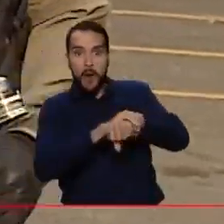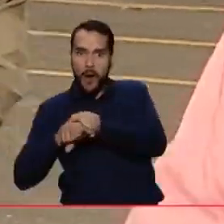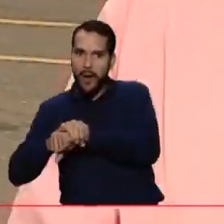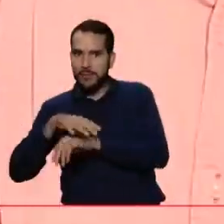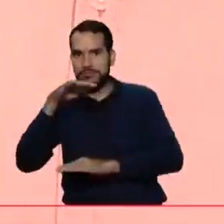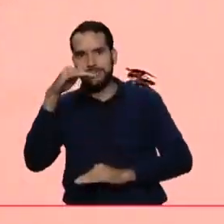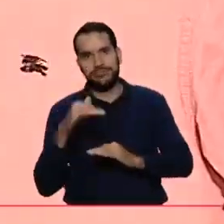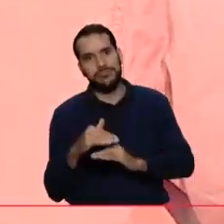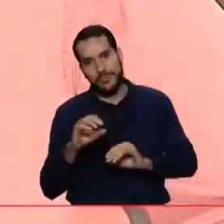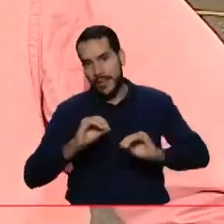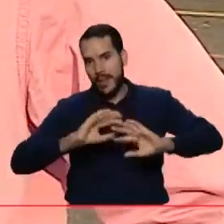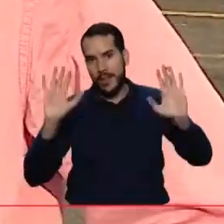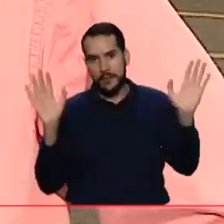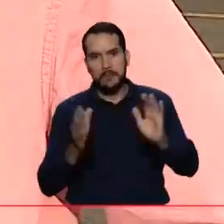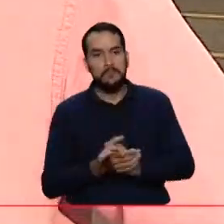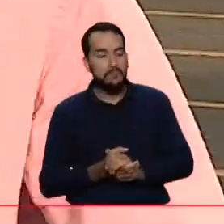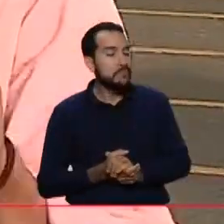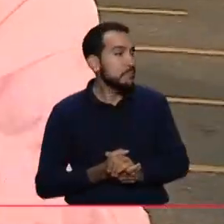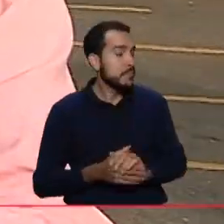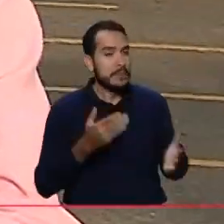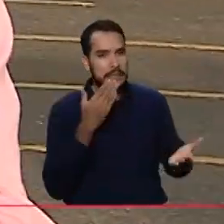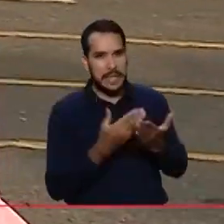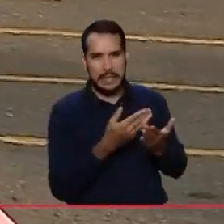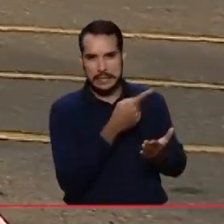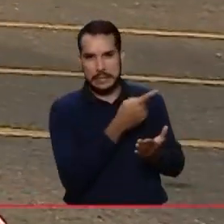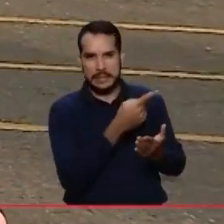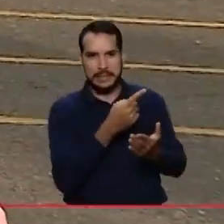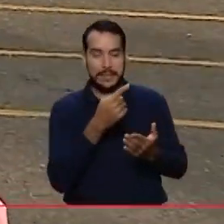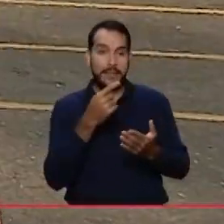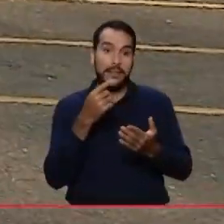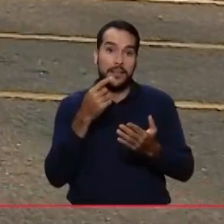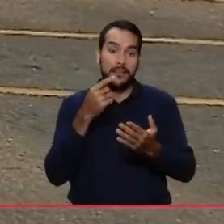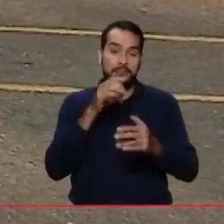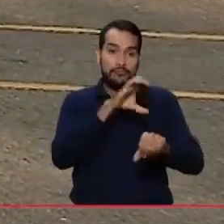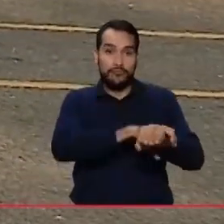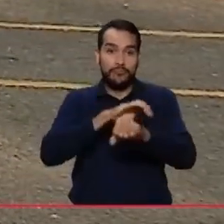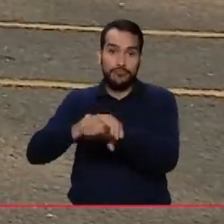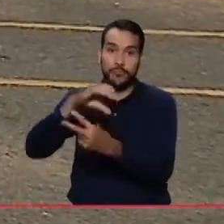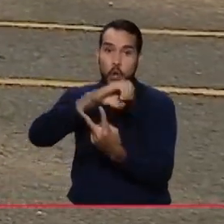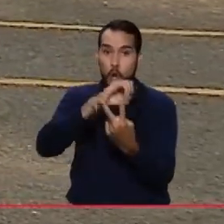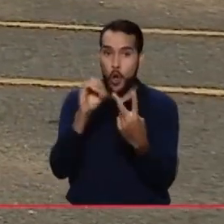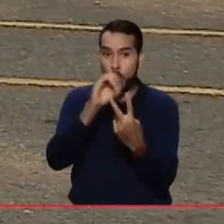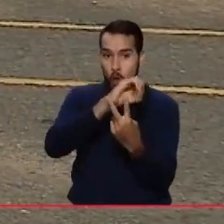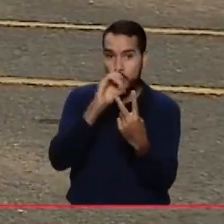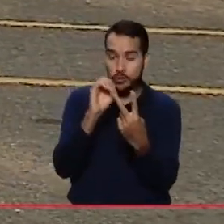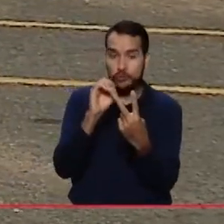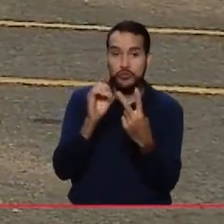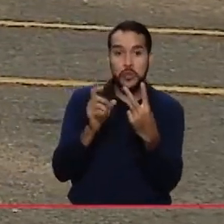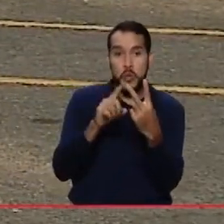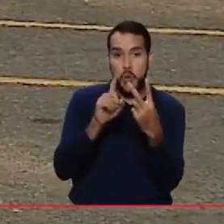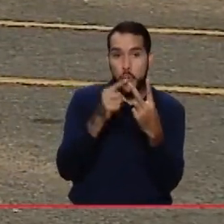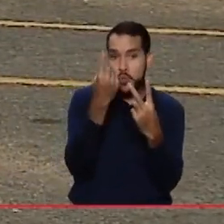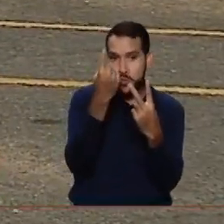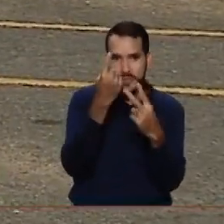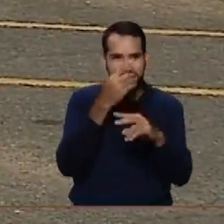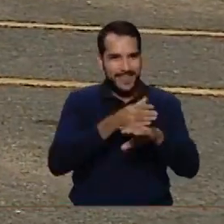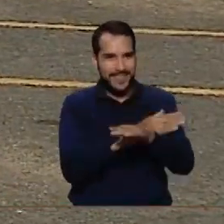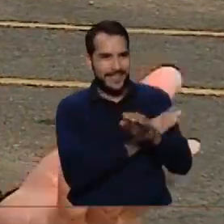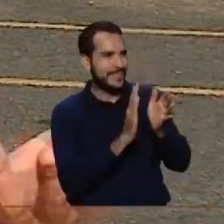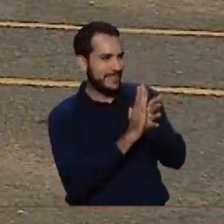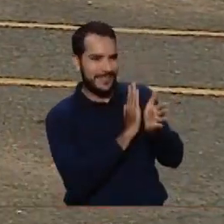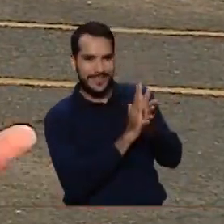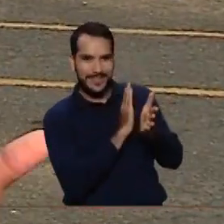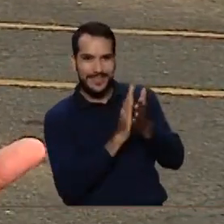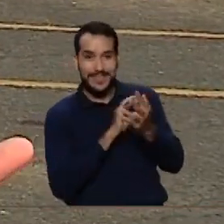Gracias a usted. Comandante de la Policía Metropolitana, esas dos capturas, uno de esos hombres se dedicaba al parecer, o como lo dice el coronel,